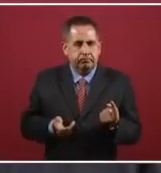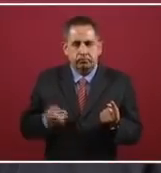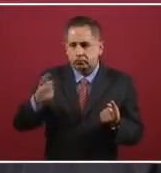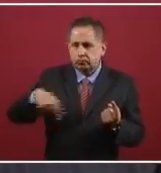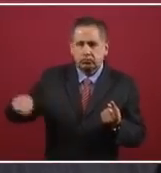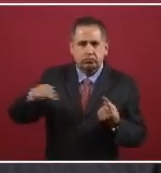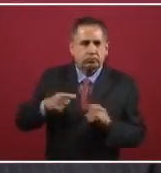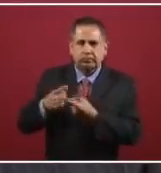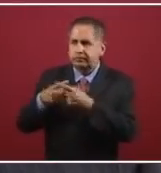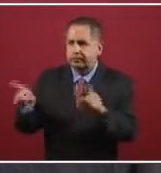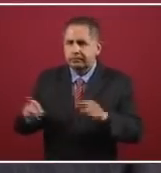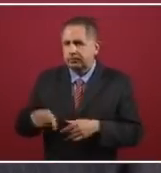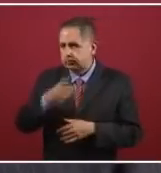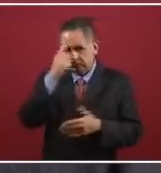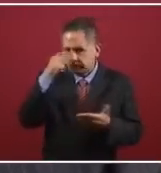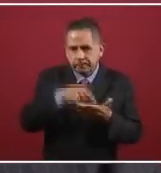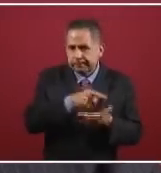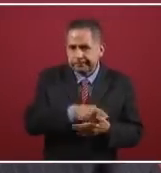seamos distintos.